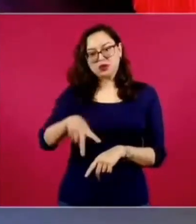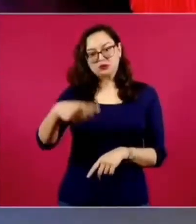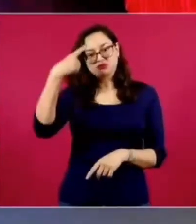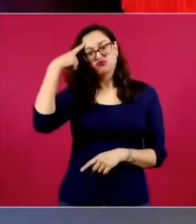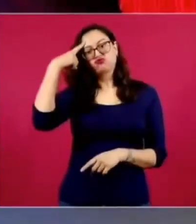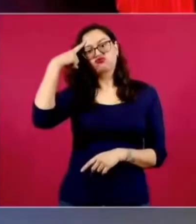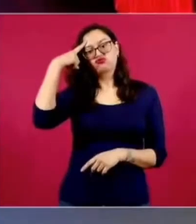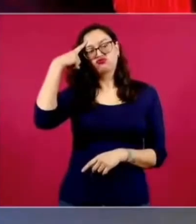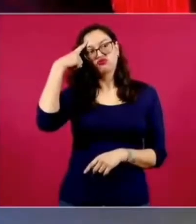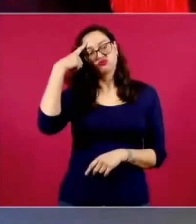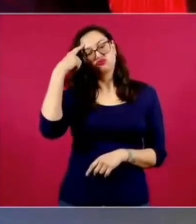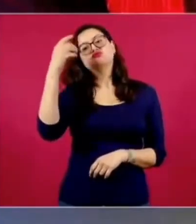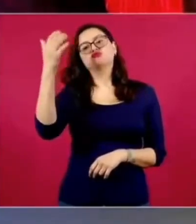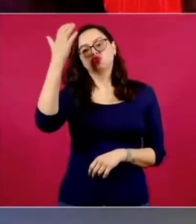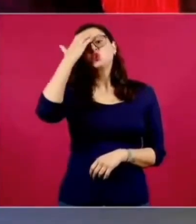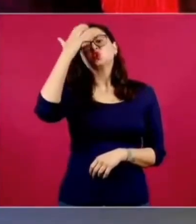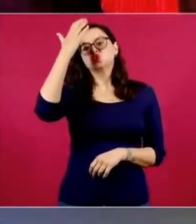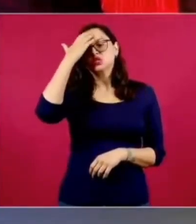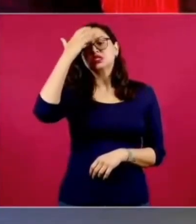muy politizada,